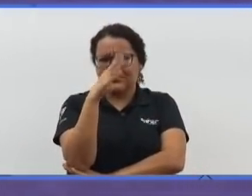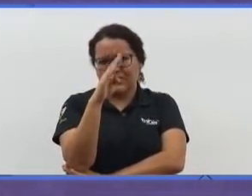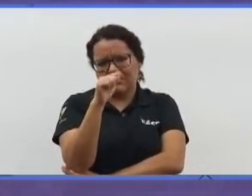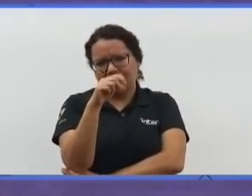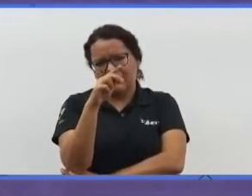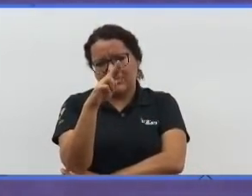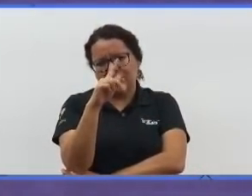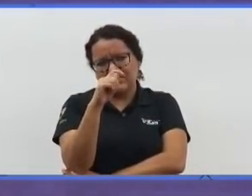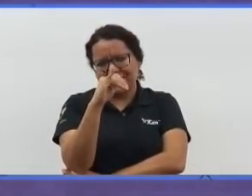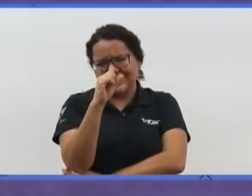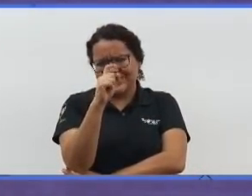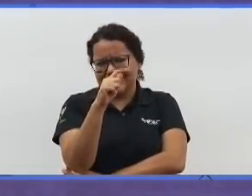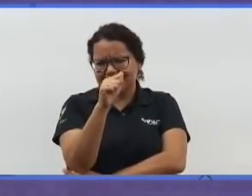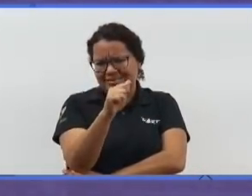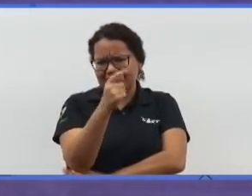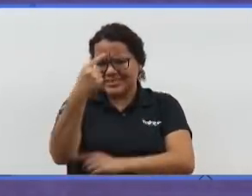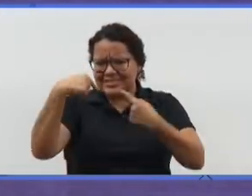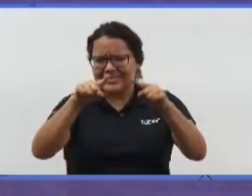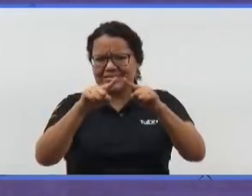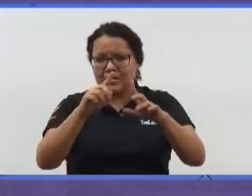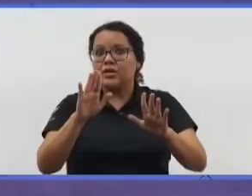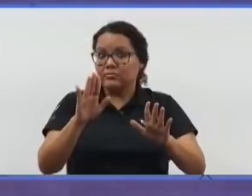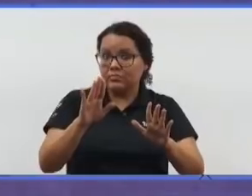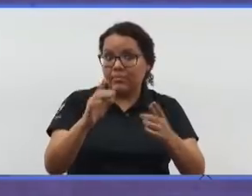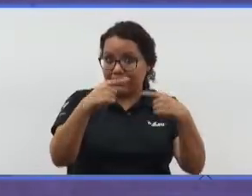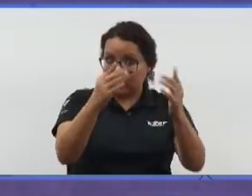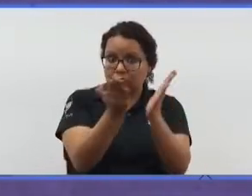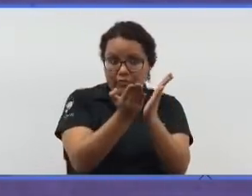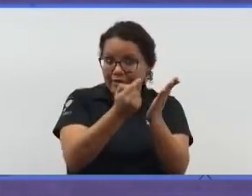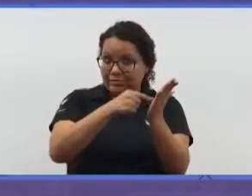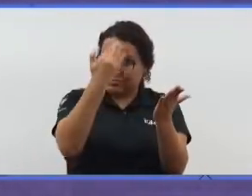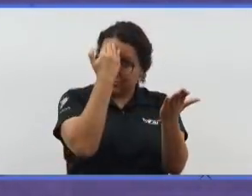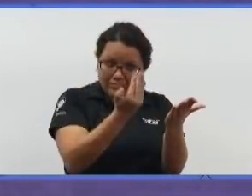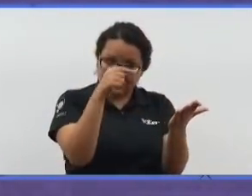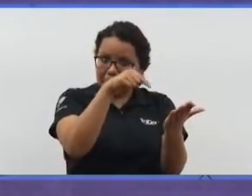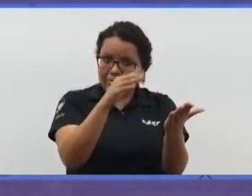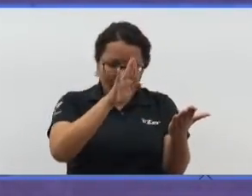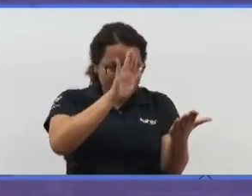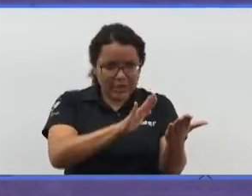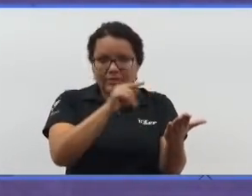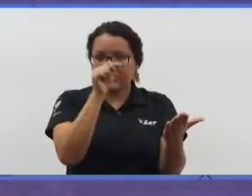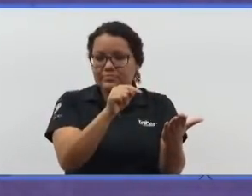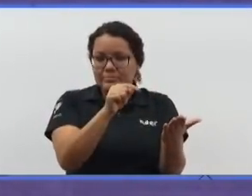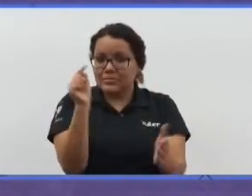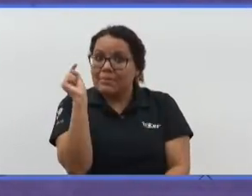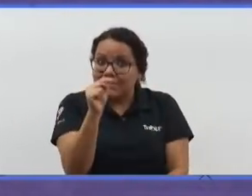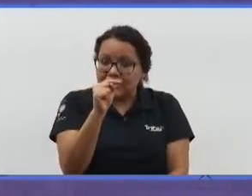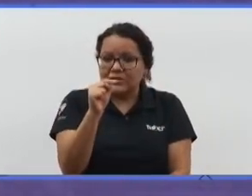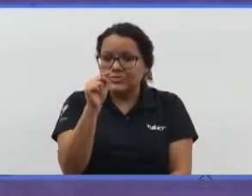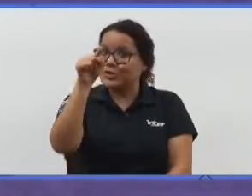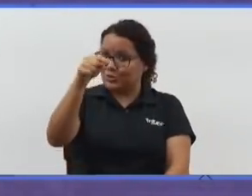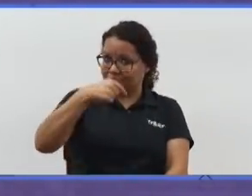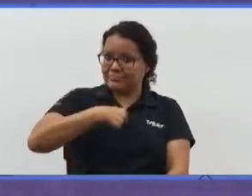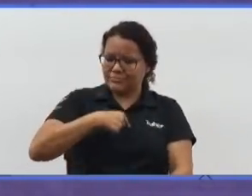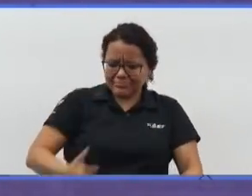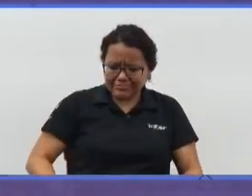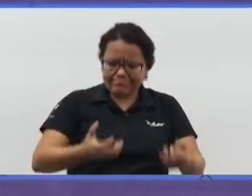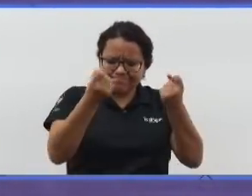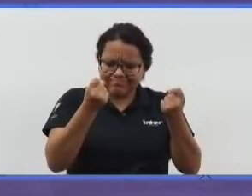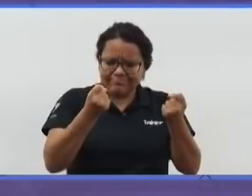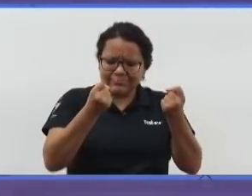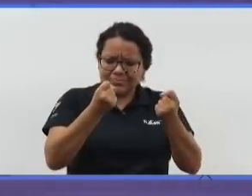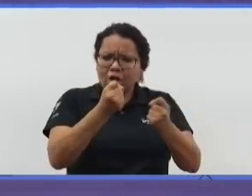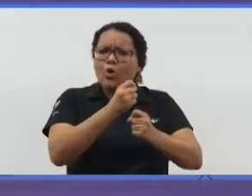manera pero la biblia es la biblia y hay que respetarla la palabra es clara que por eso nosotros debemos de valorar la salvación que